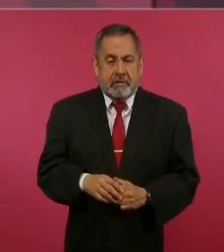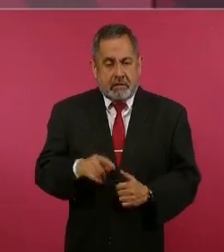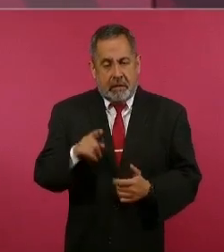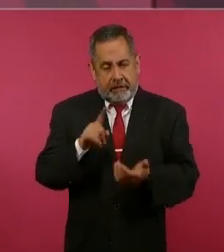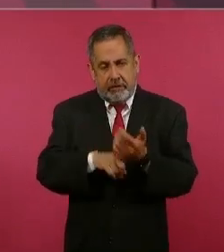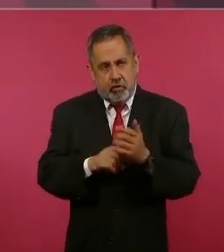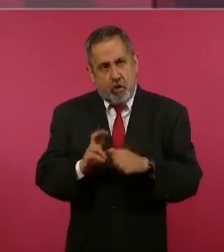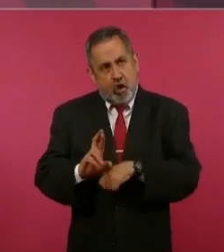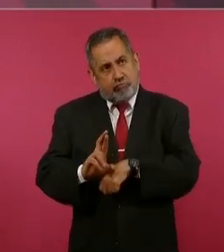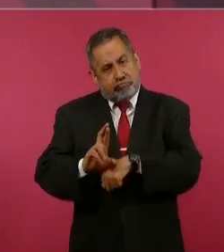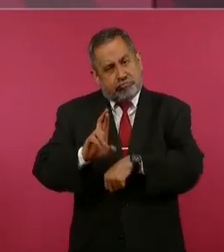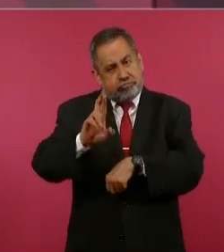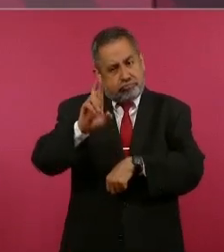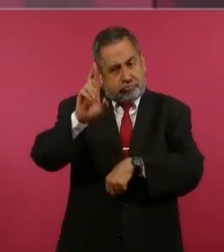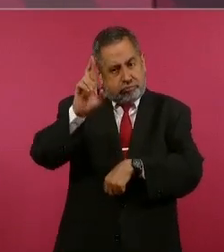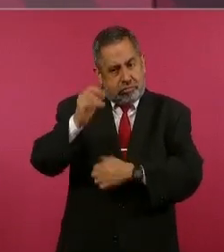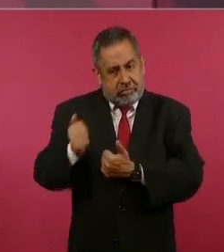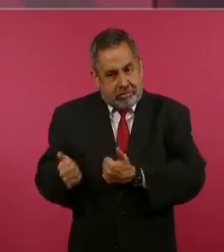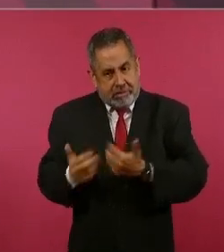alimentos